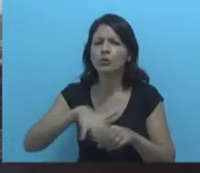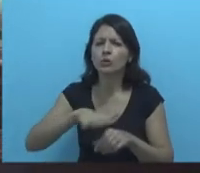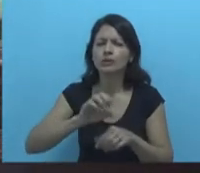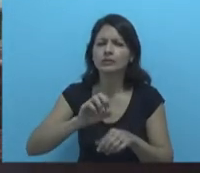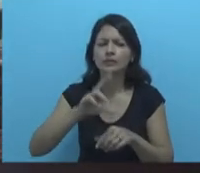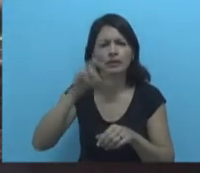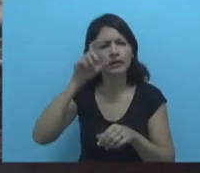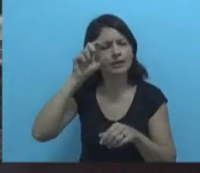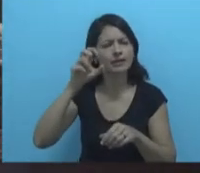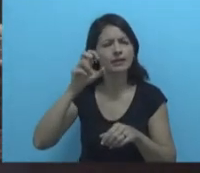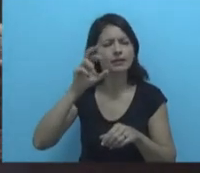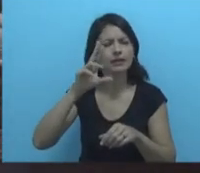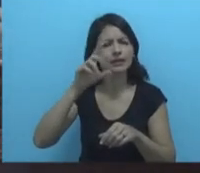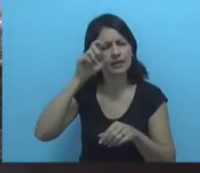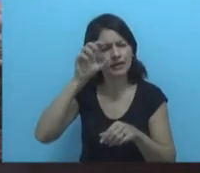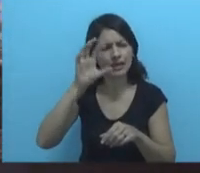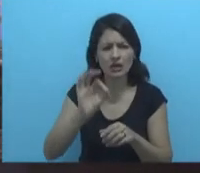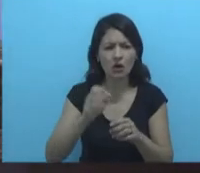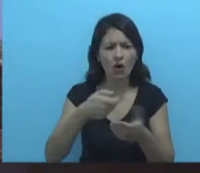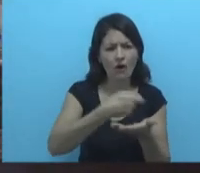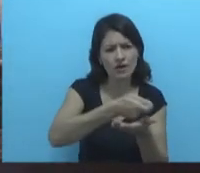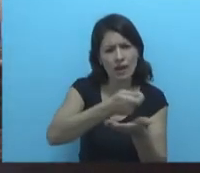Recreo, departamento de la capital.